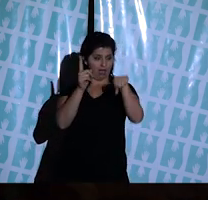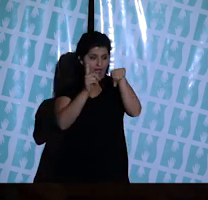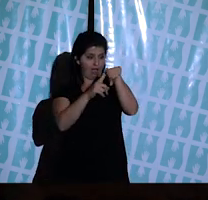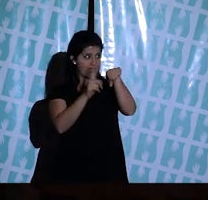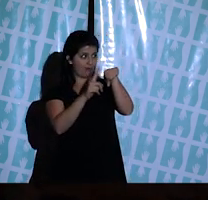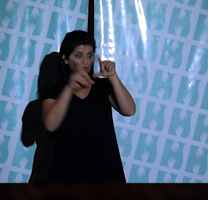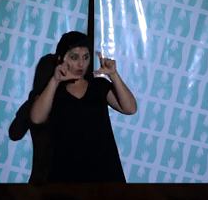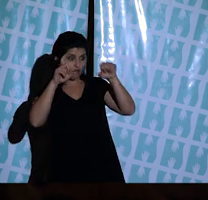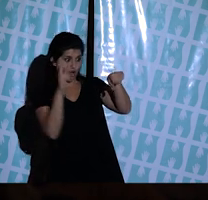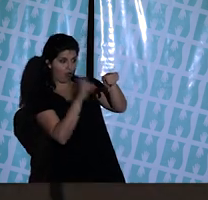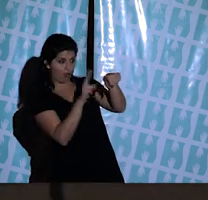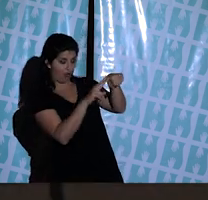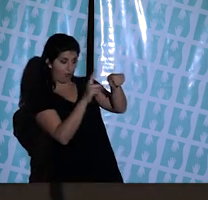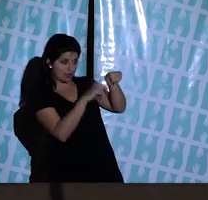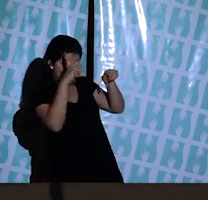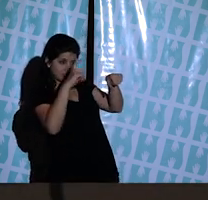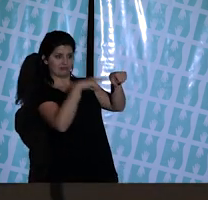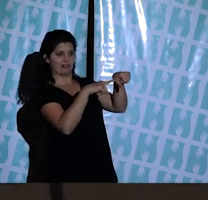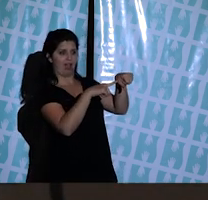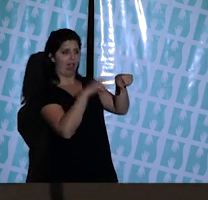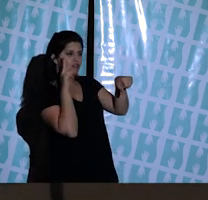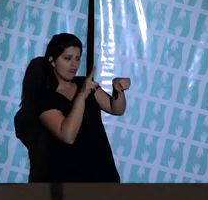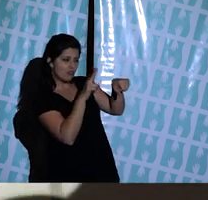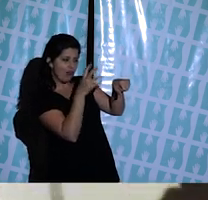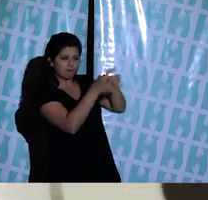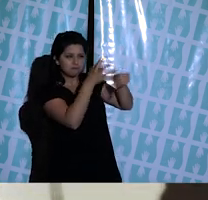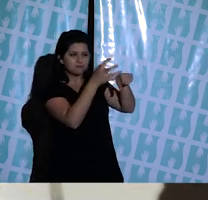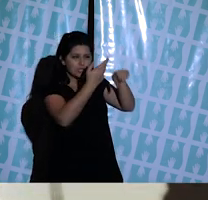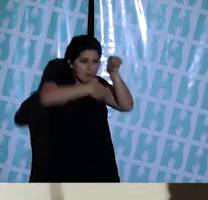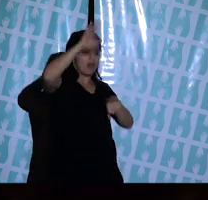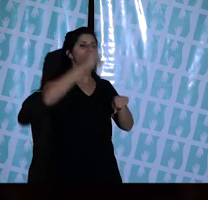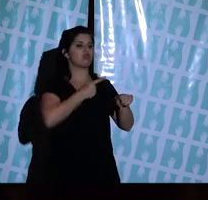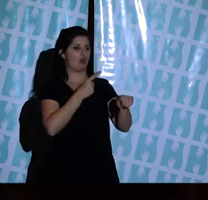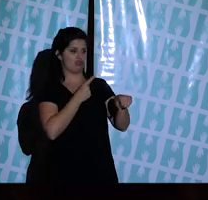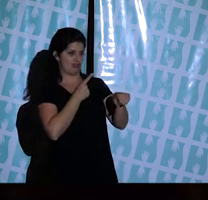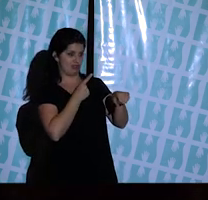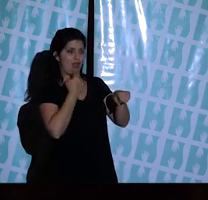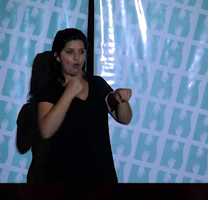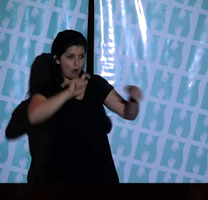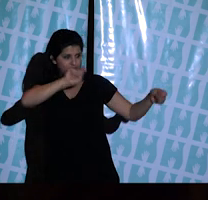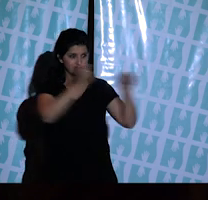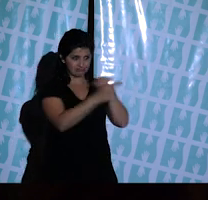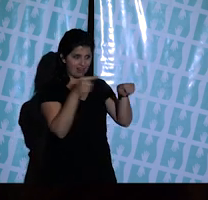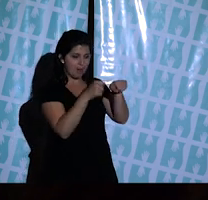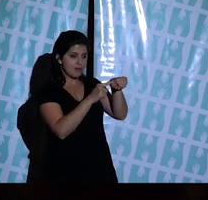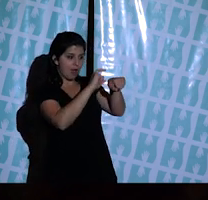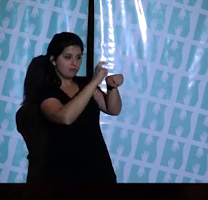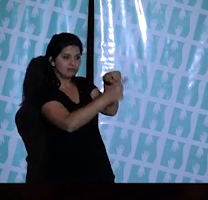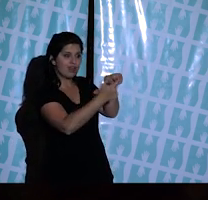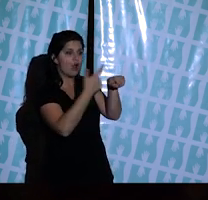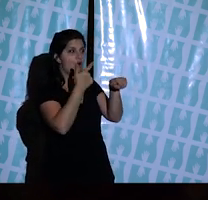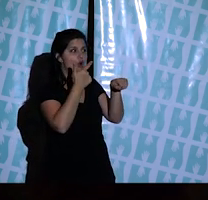en una foto, a ver dónde está funcionando más el cerebro. Lo voy a hacer lo más simple posible. Miren ustedes, el rojo es la